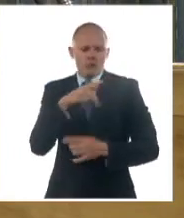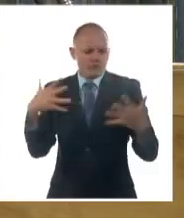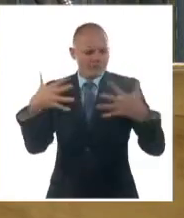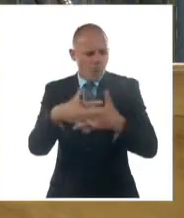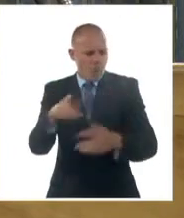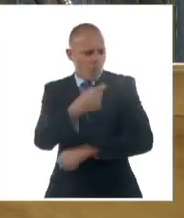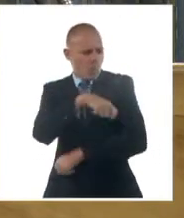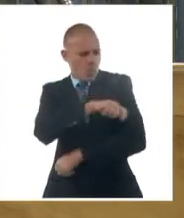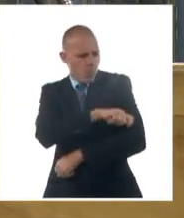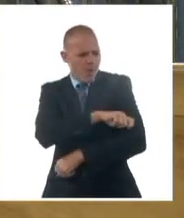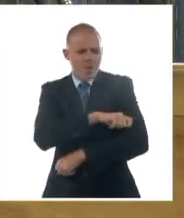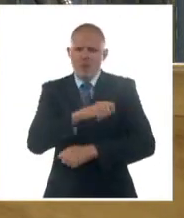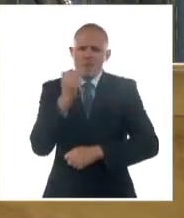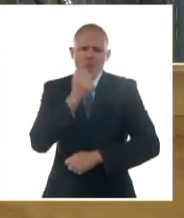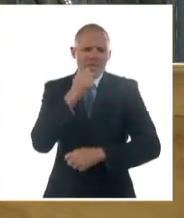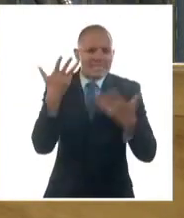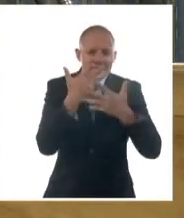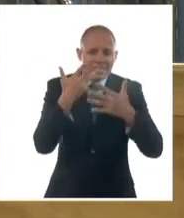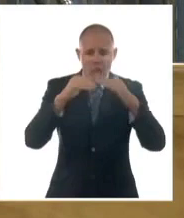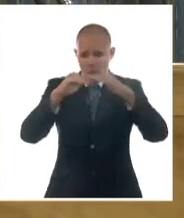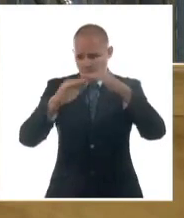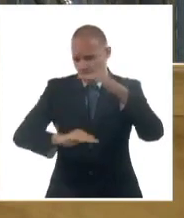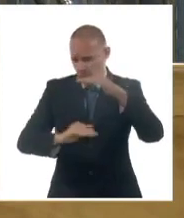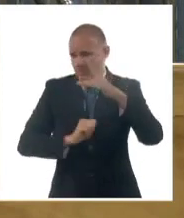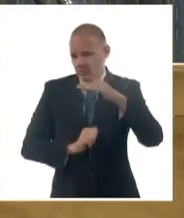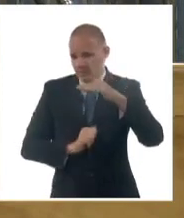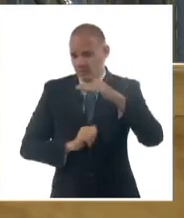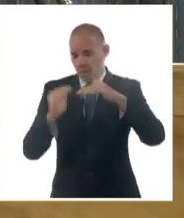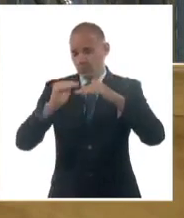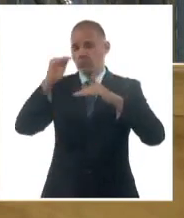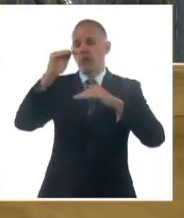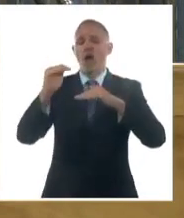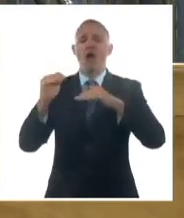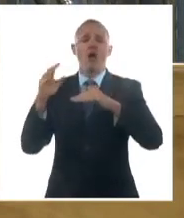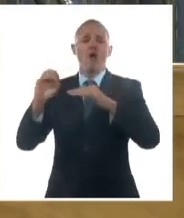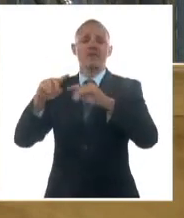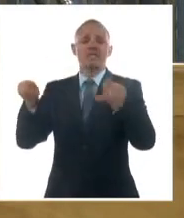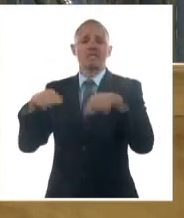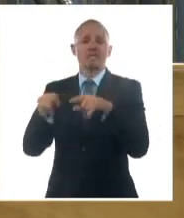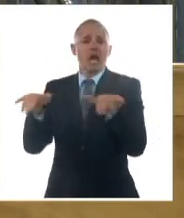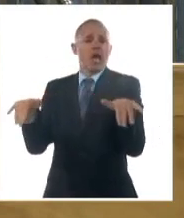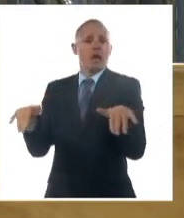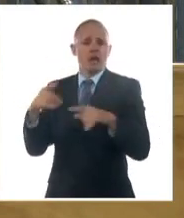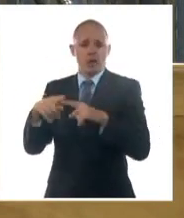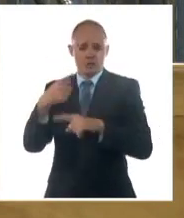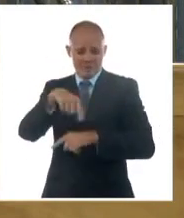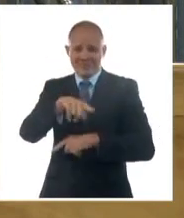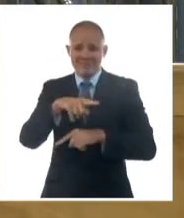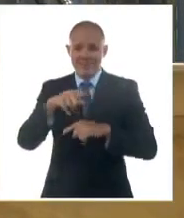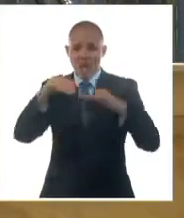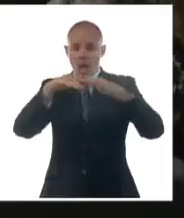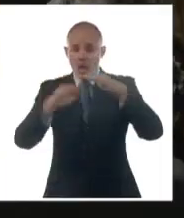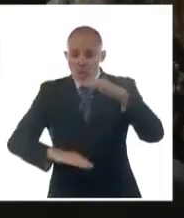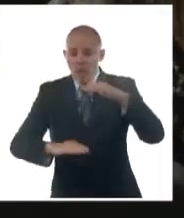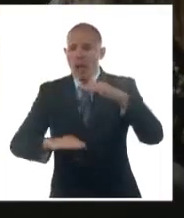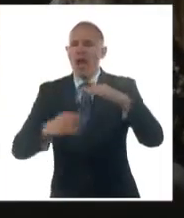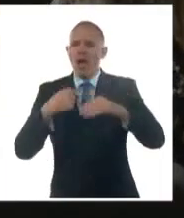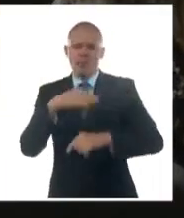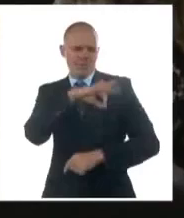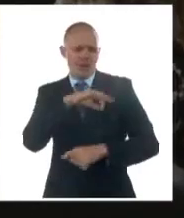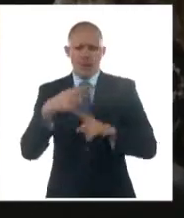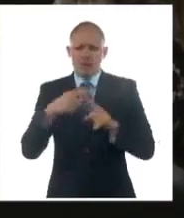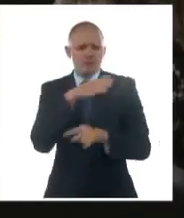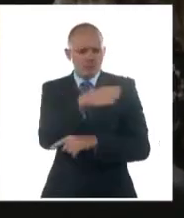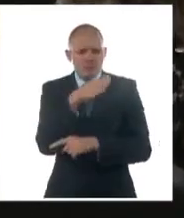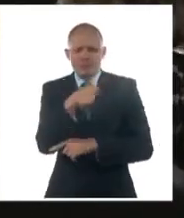los diferentes procesos productivos y de servicio de cara al pueblo, son los que no siempre están trabajando de la mejor manera. El jefe